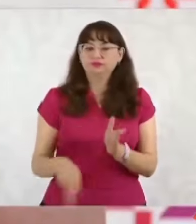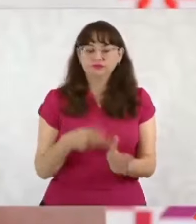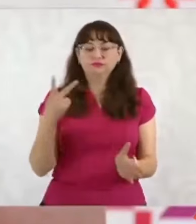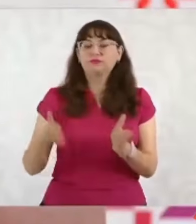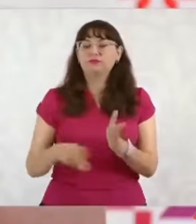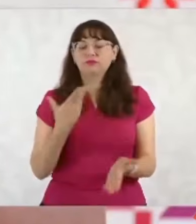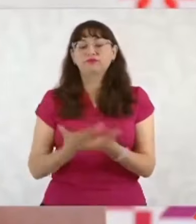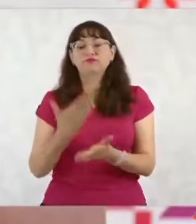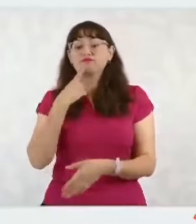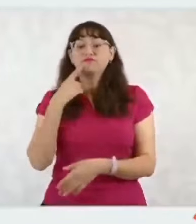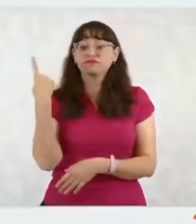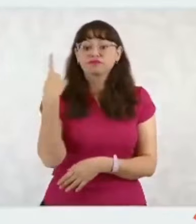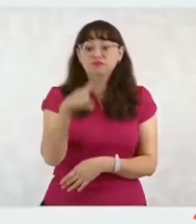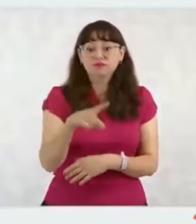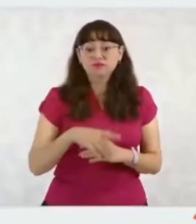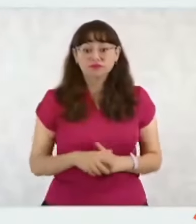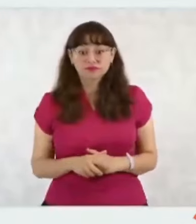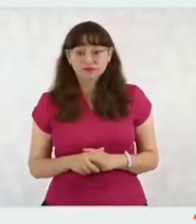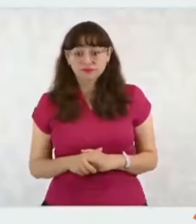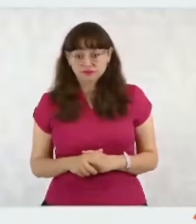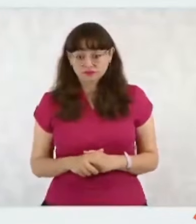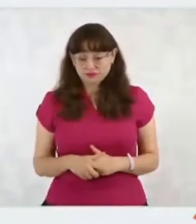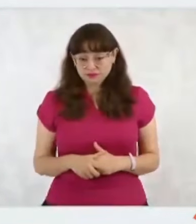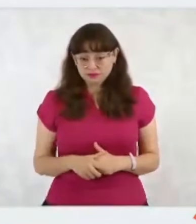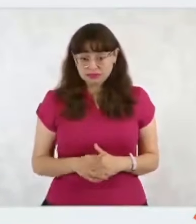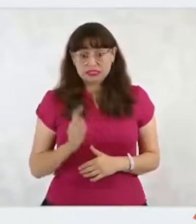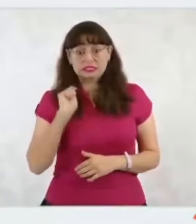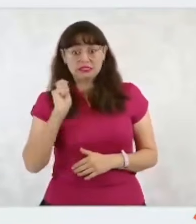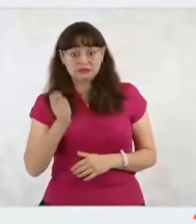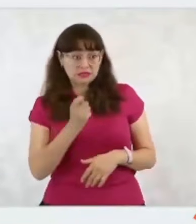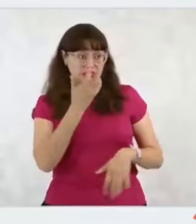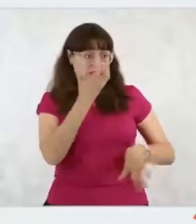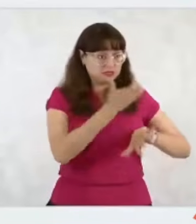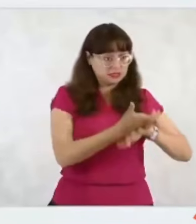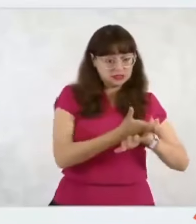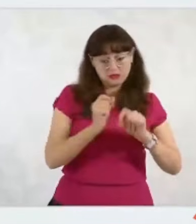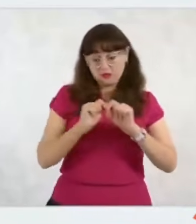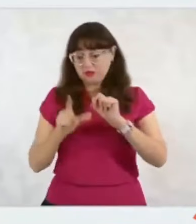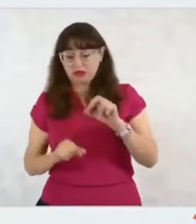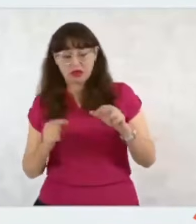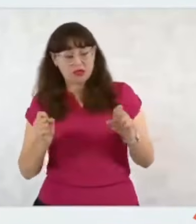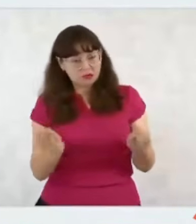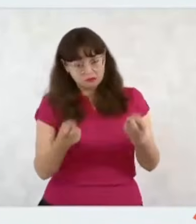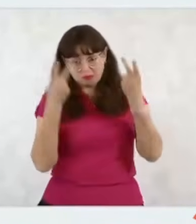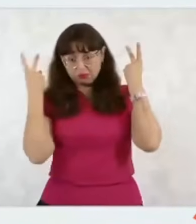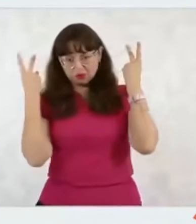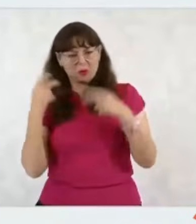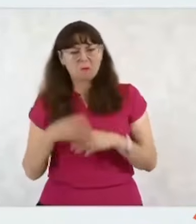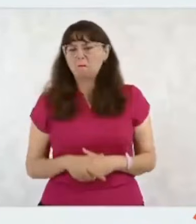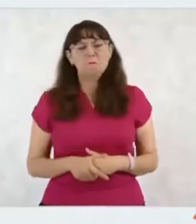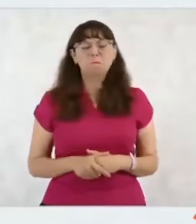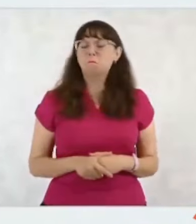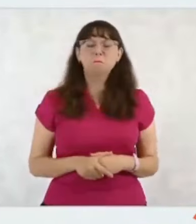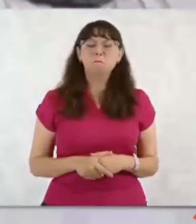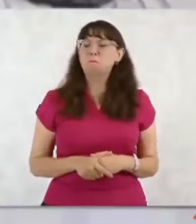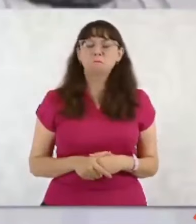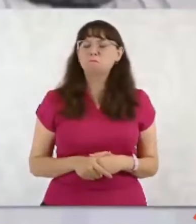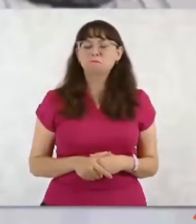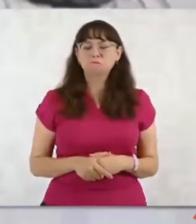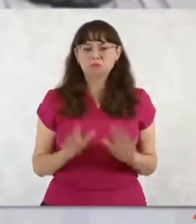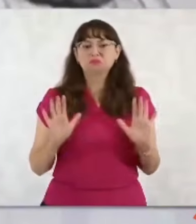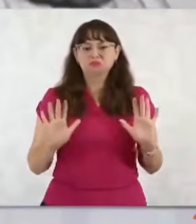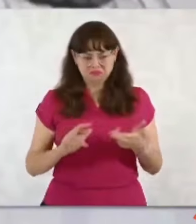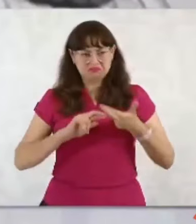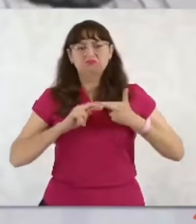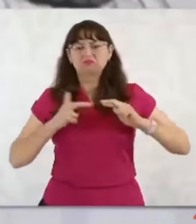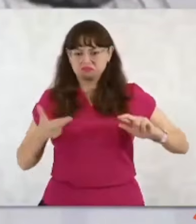planteamos. Ahora, ¿que eso representa una ruptura de relaciones con el gobierno de Estados Unidos? No. Nosotros queremos la